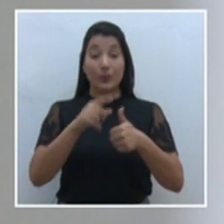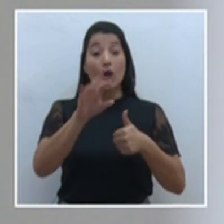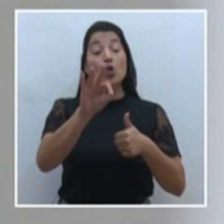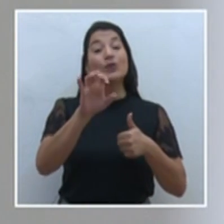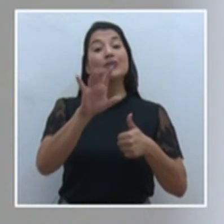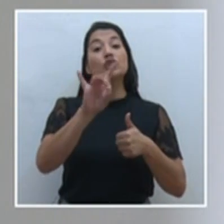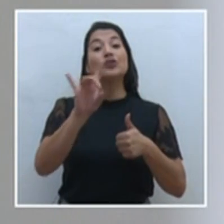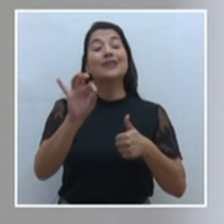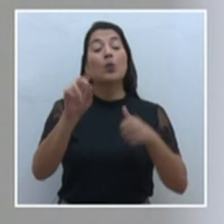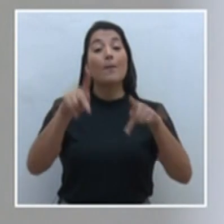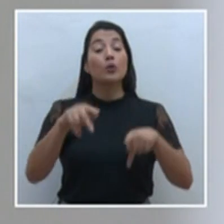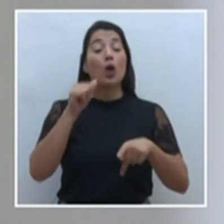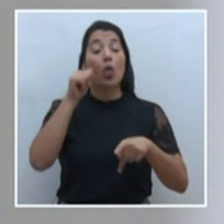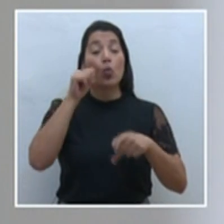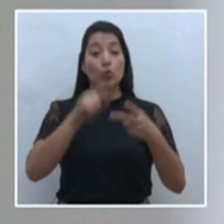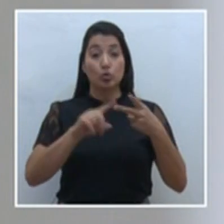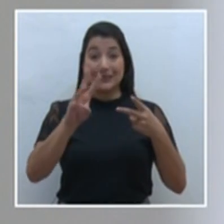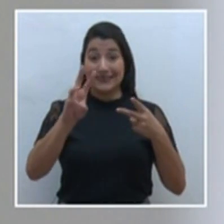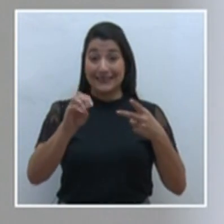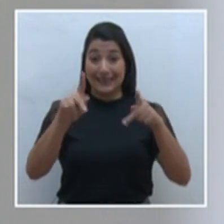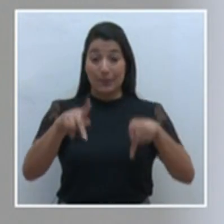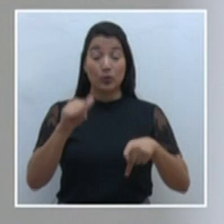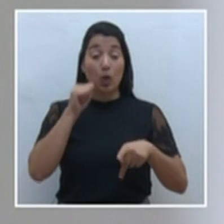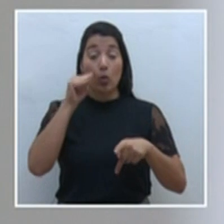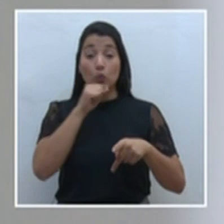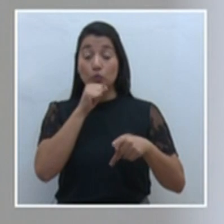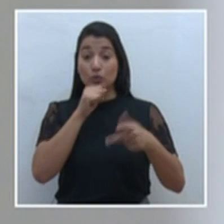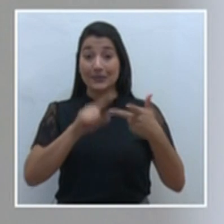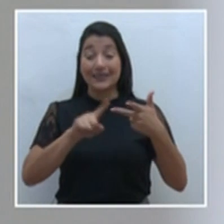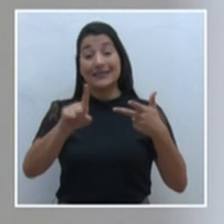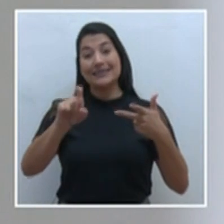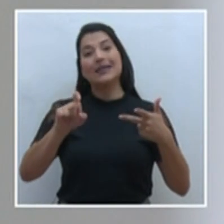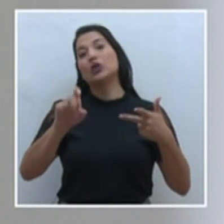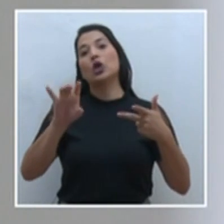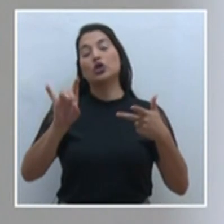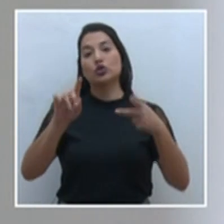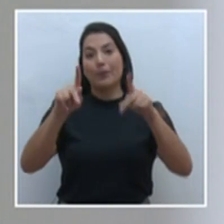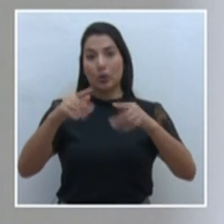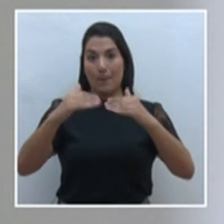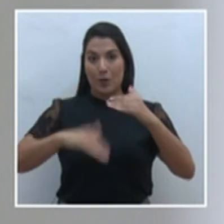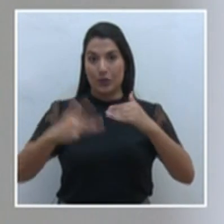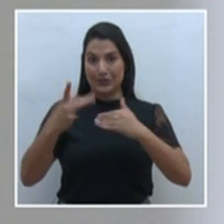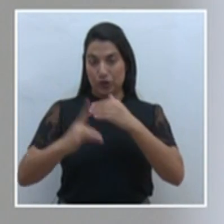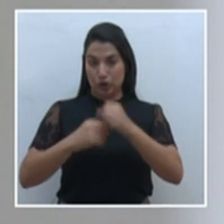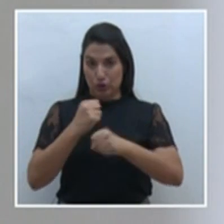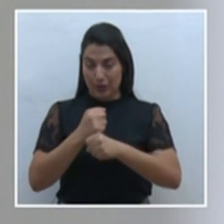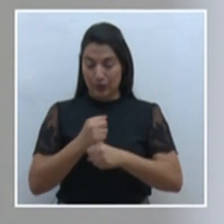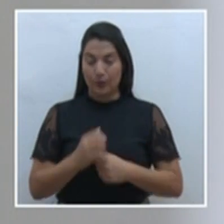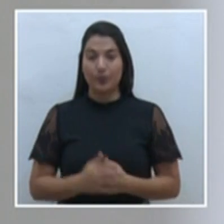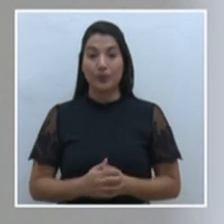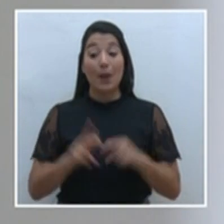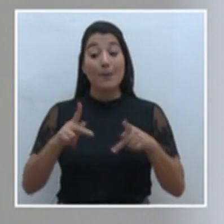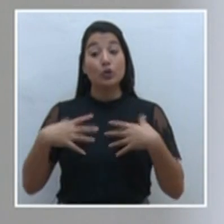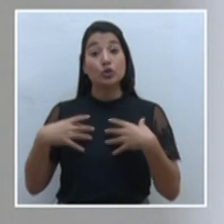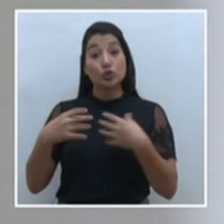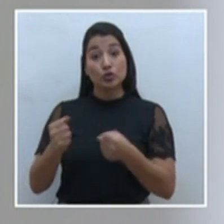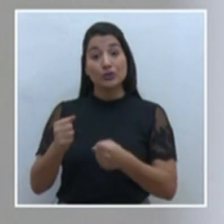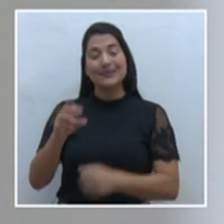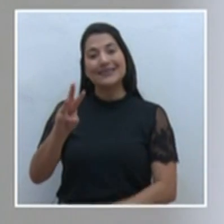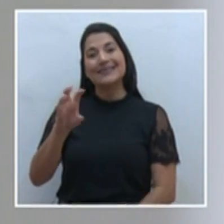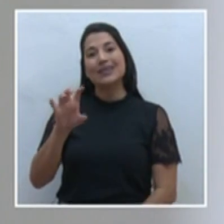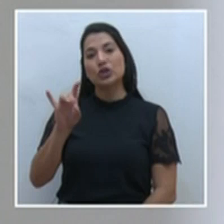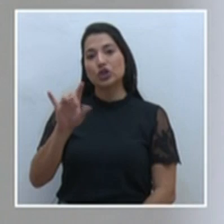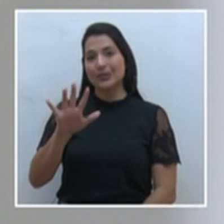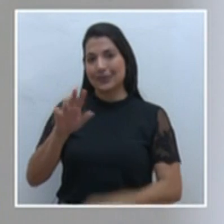989 adultos, 60 personas mayores y 108 menores de edad. En cuanto a los recuperados, tenemos